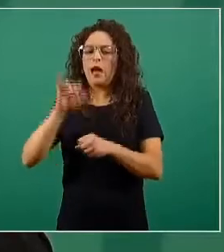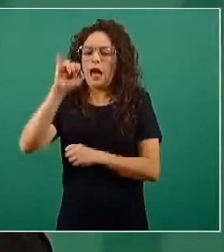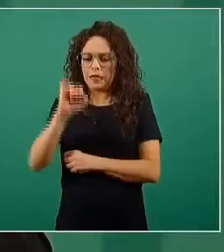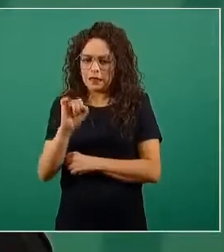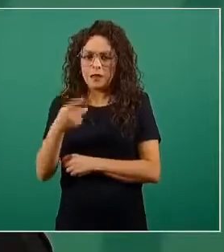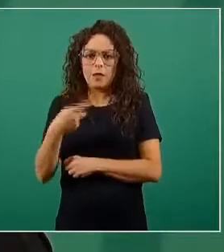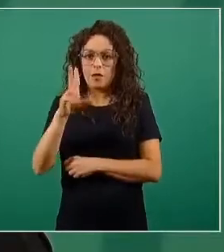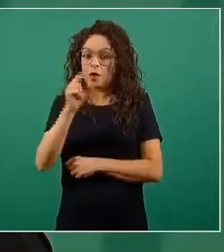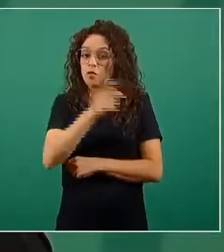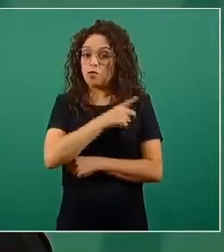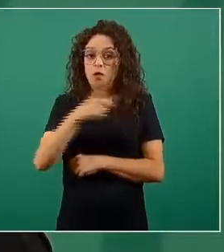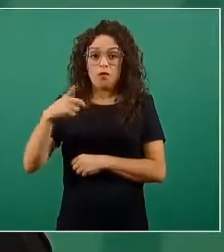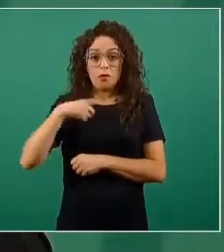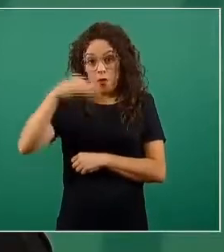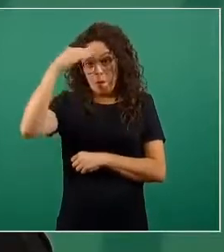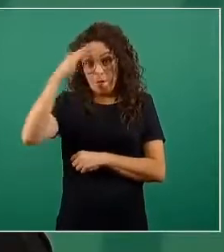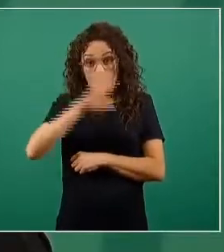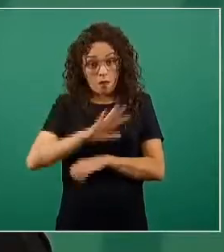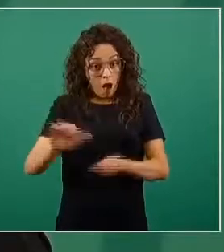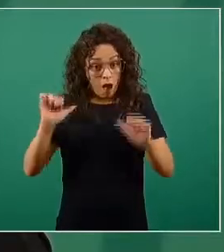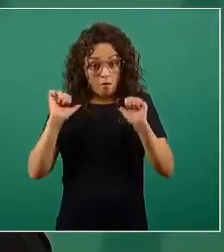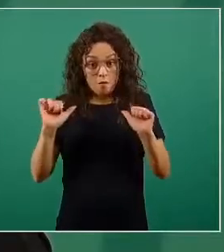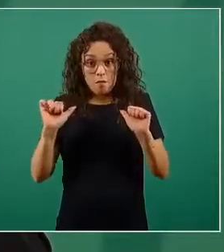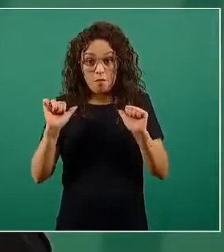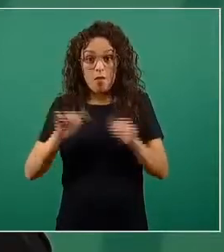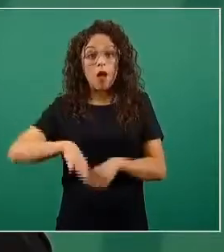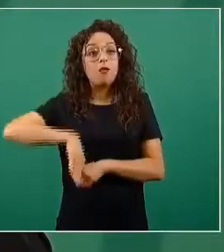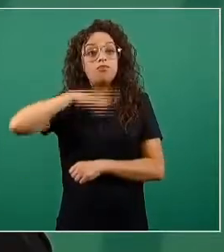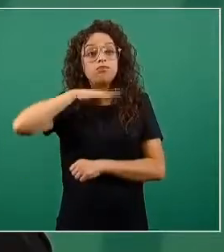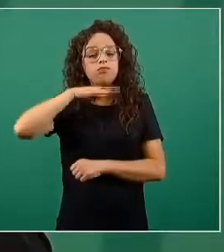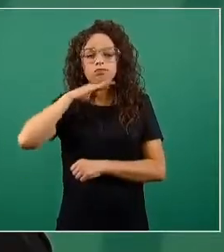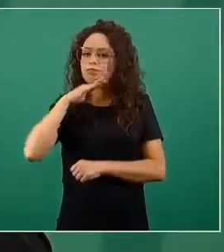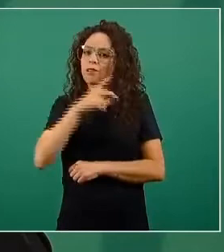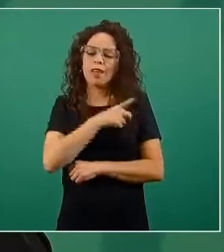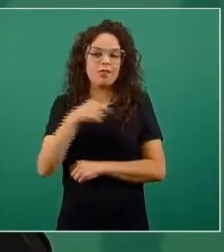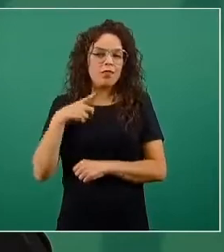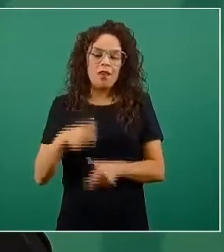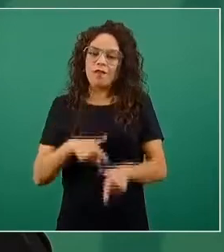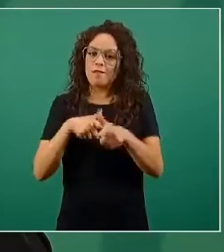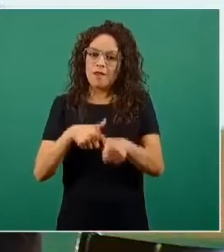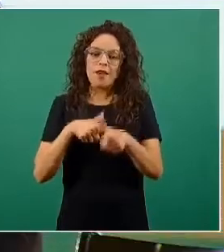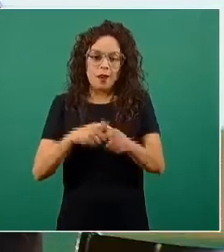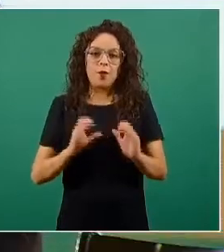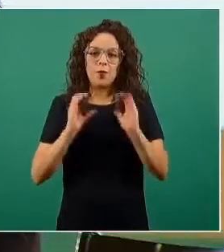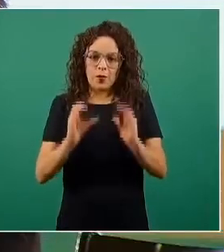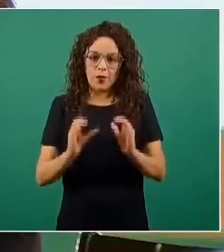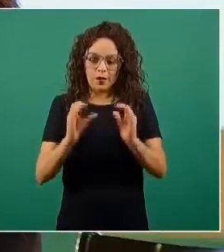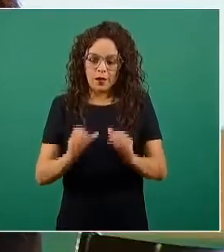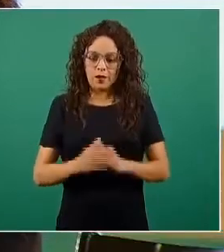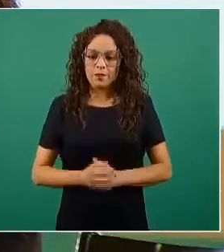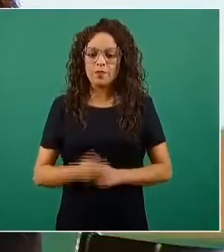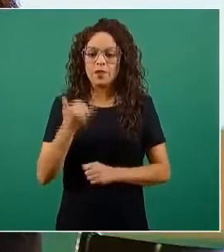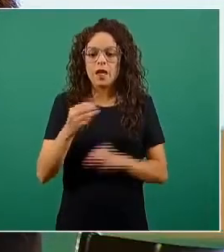no debemos de bajar la guardia, ¿no? Y algo que no sé si ya lo han tocado, pero sí es importante